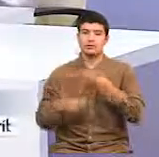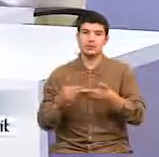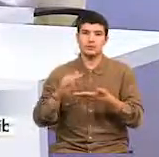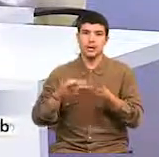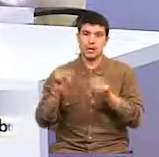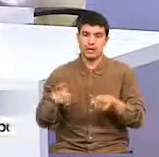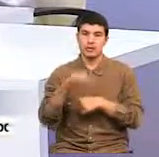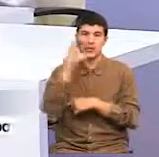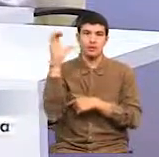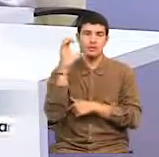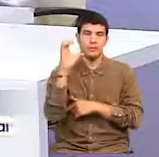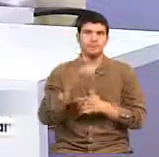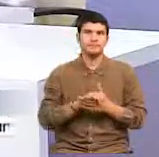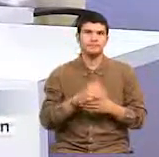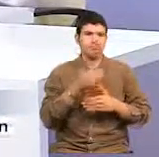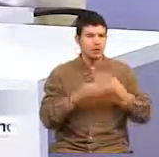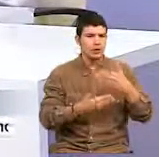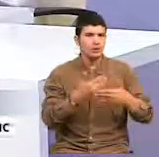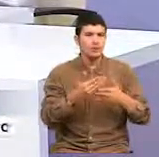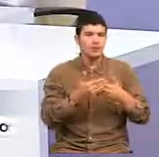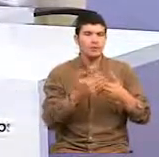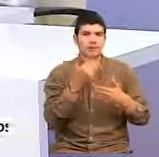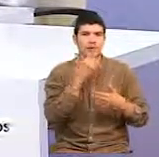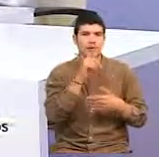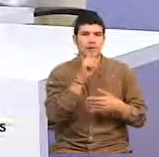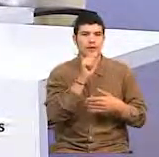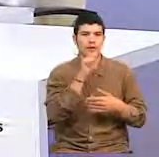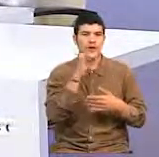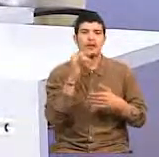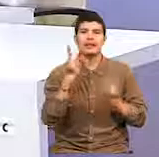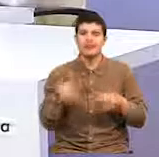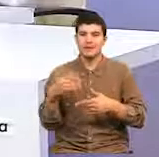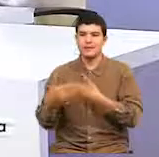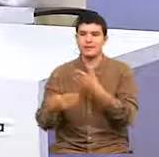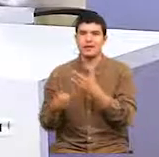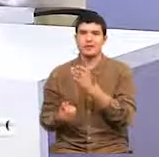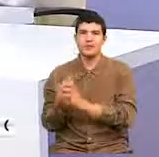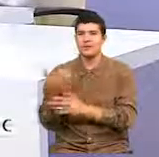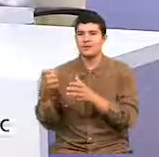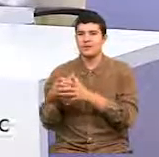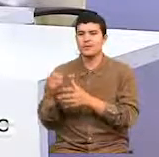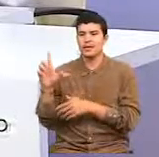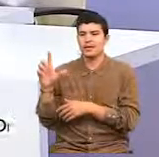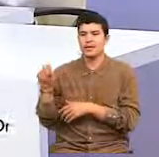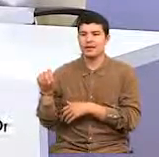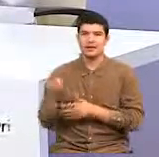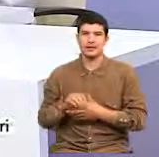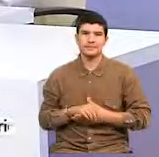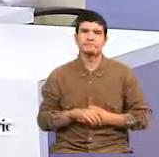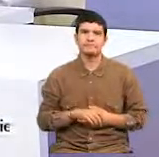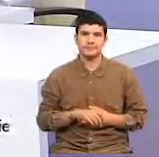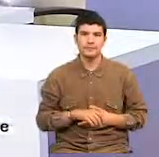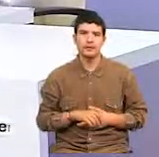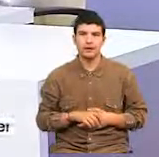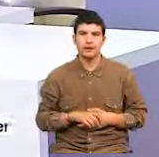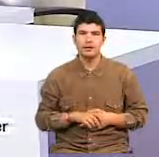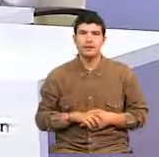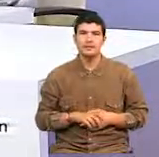paz. Procesos porque está con la FARC y el proceso que adelantan ahora con el ELN, y que de alguna